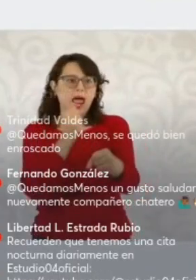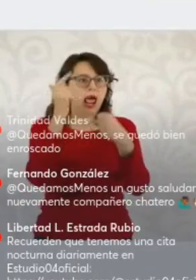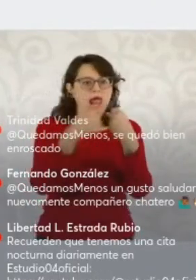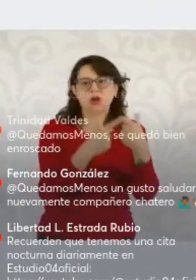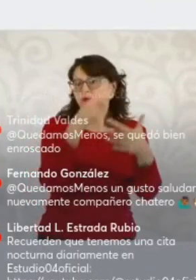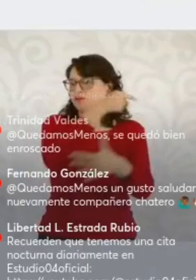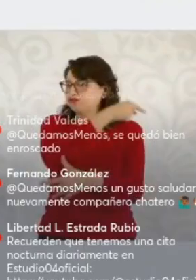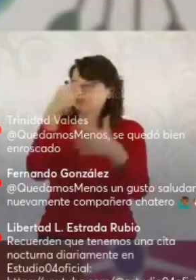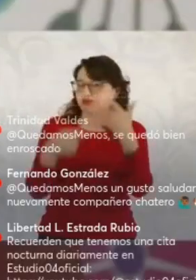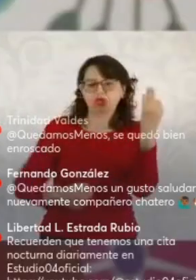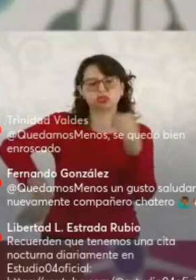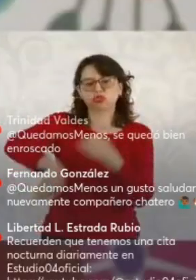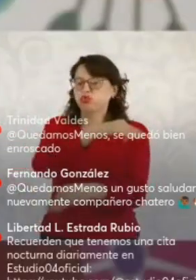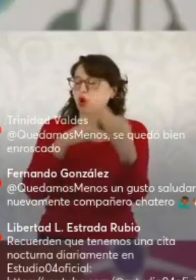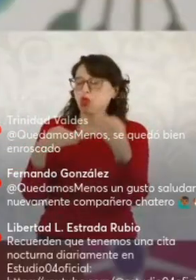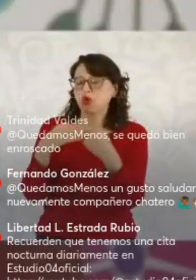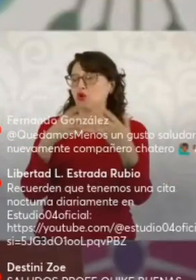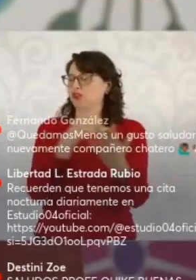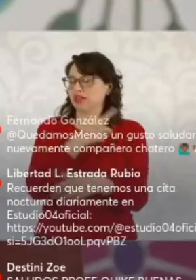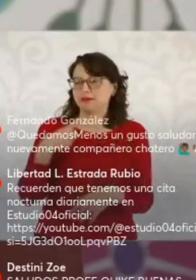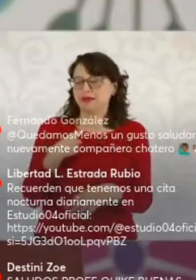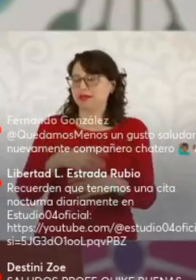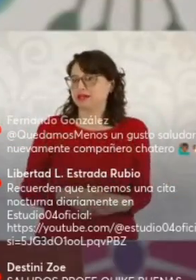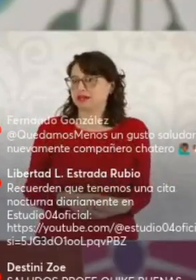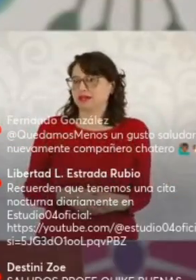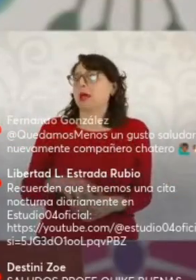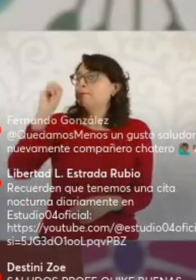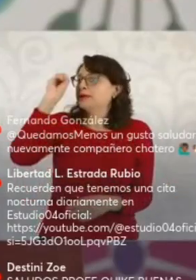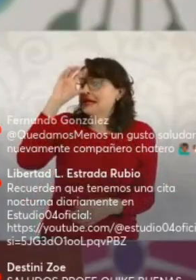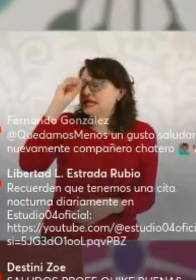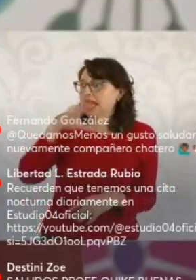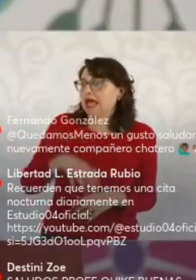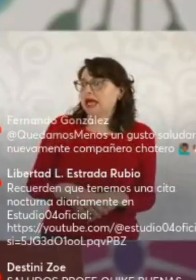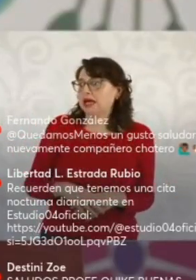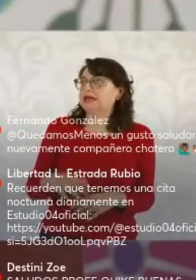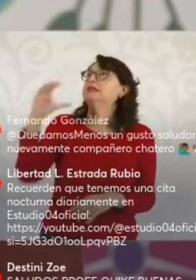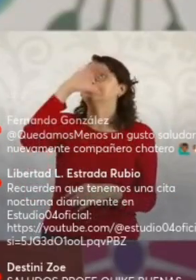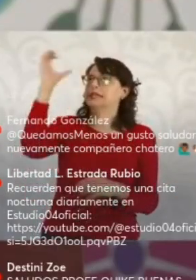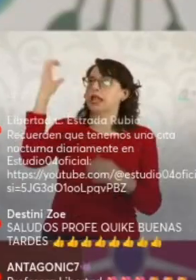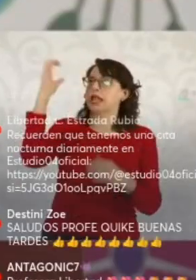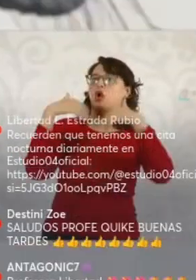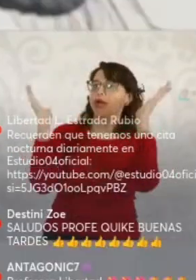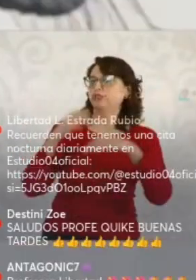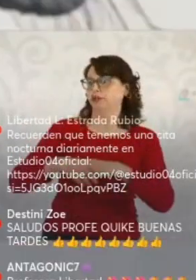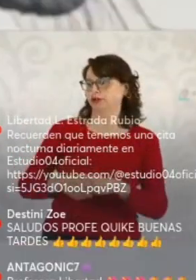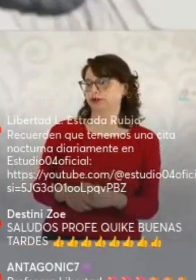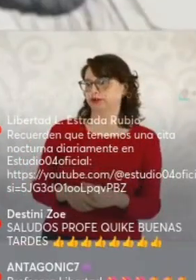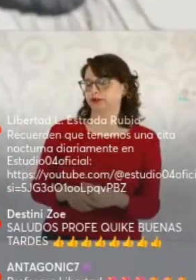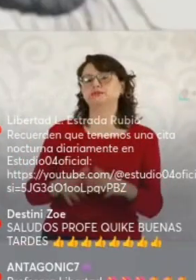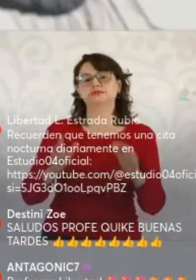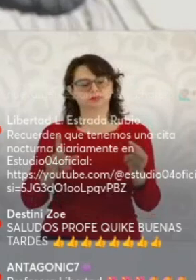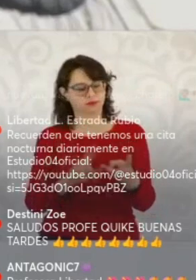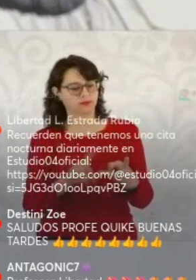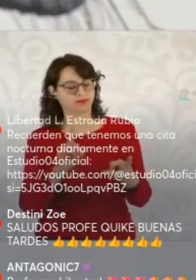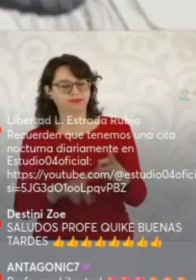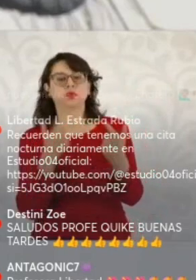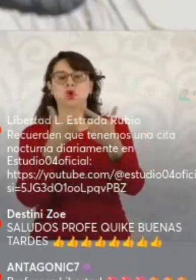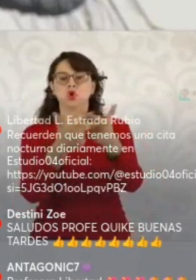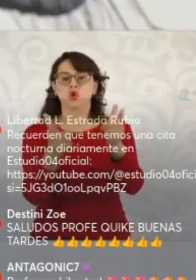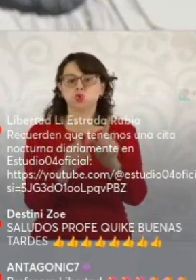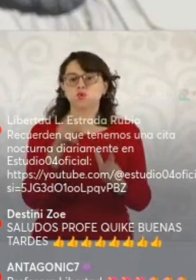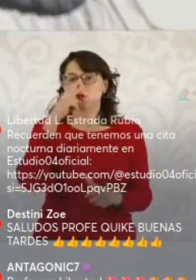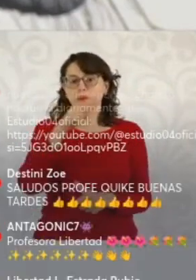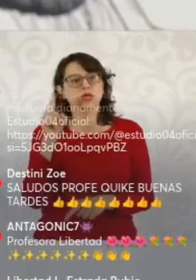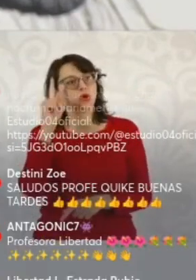que se hizo. ¿Qué tipo de minería es? Minería a cielo abierto. Por ejemplo, con Grupo México, en el caso de